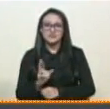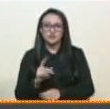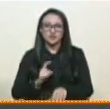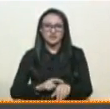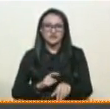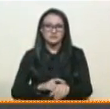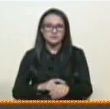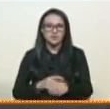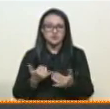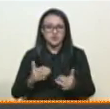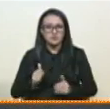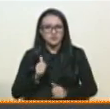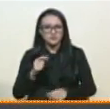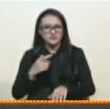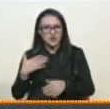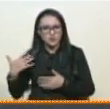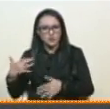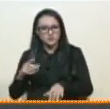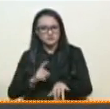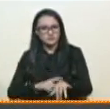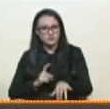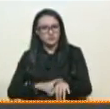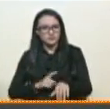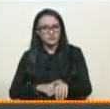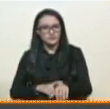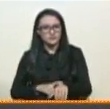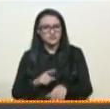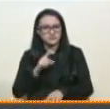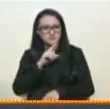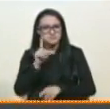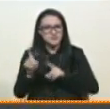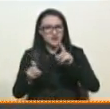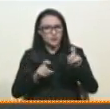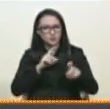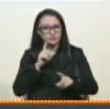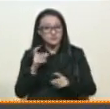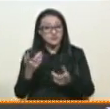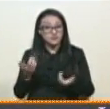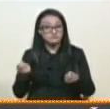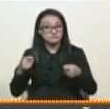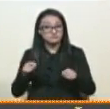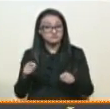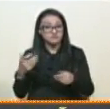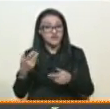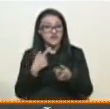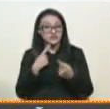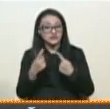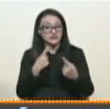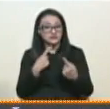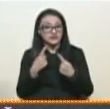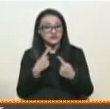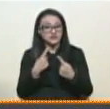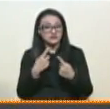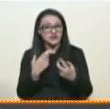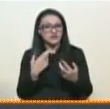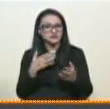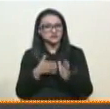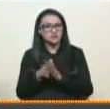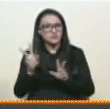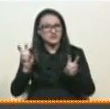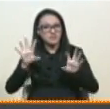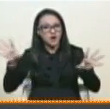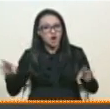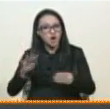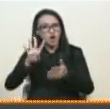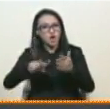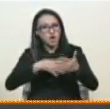quisiera aprovechar ya estos últimos minutos, una de las preguntas, ¿no?, para ir cerrando la entrevista, en relación a ese cronograma, ¿no?,